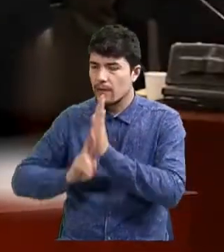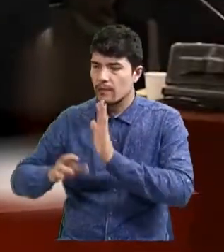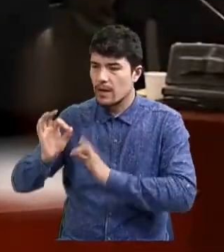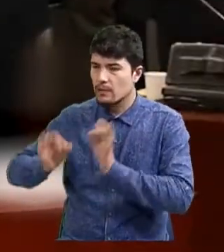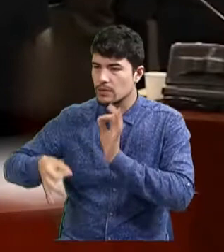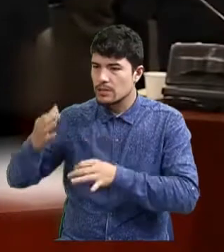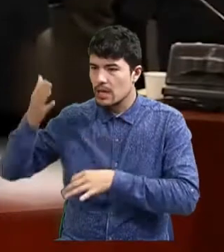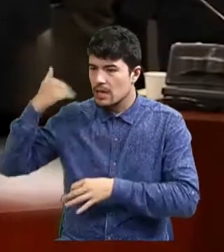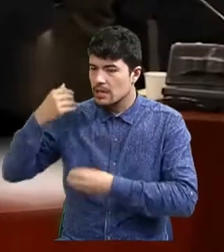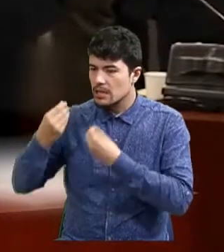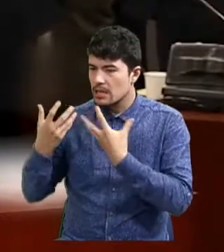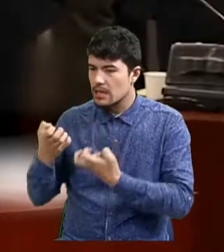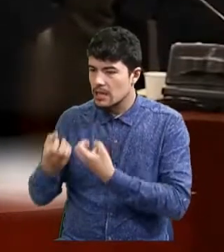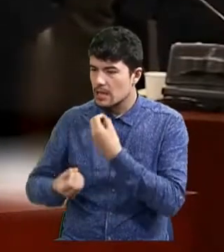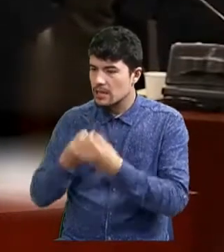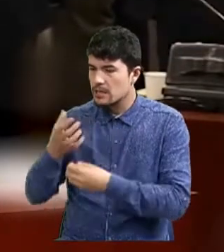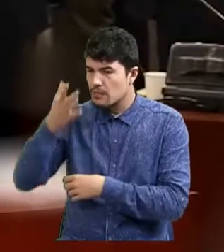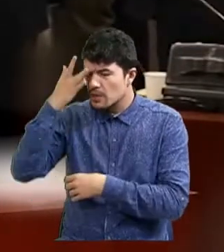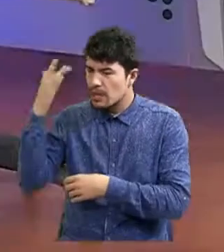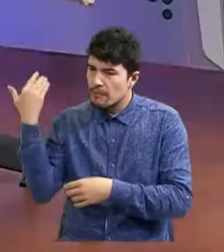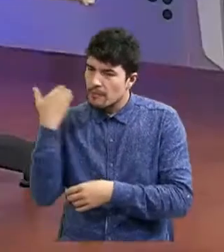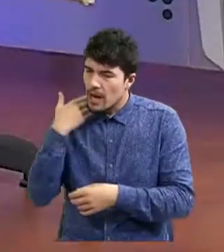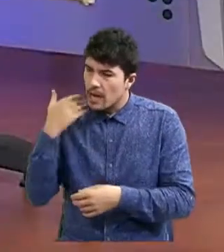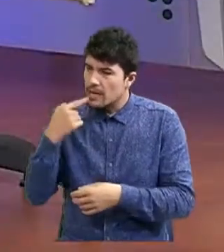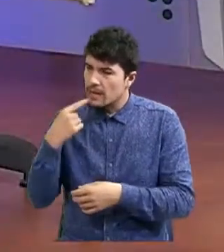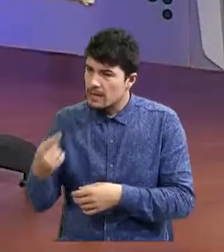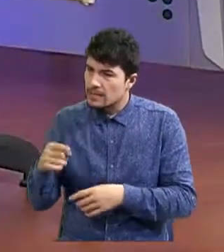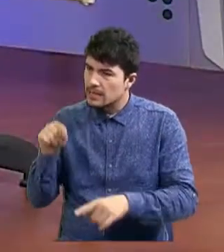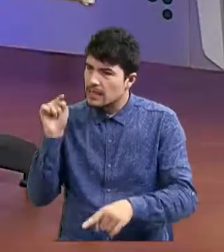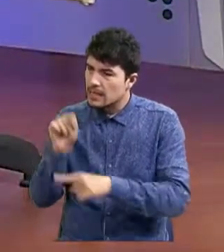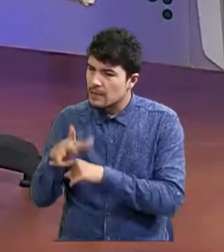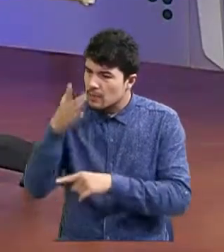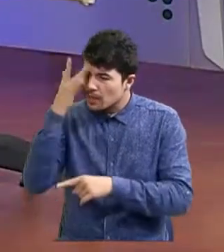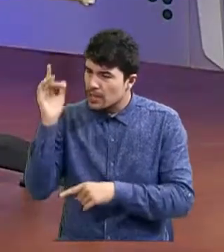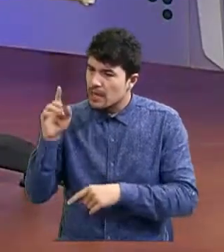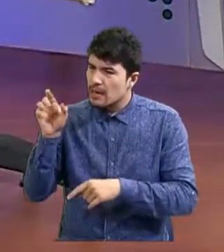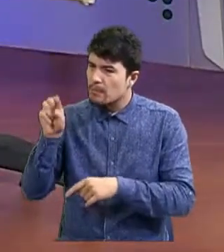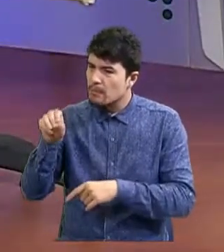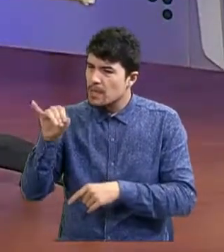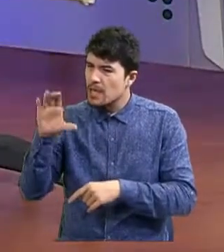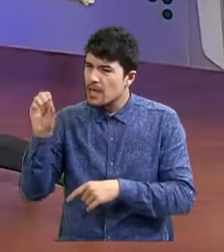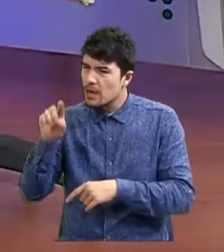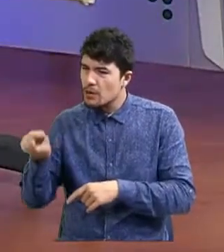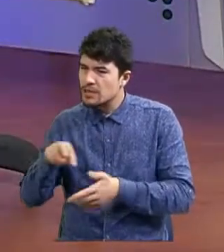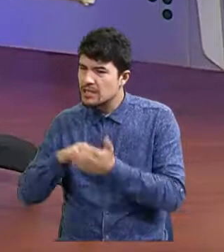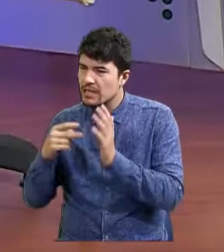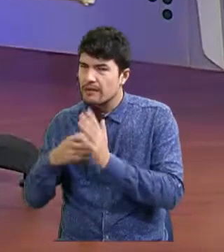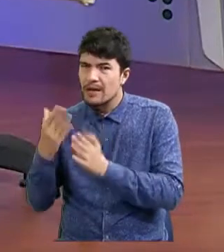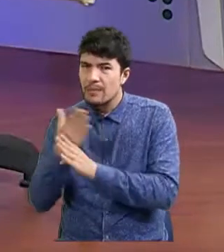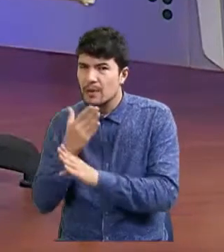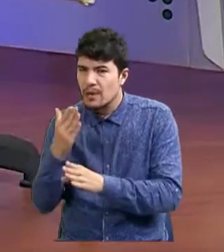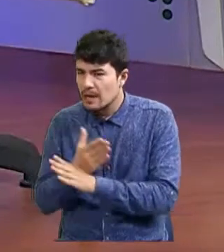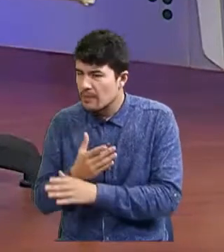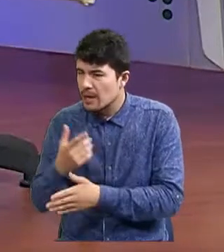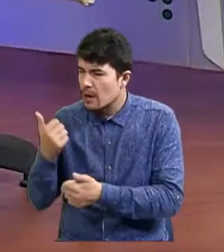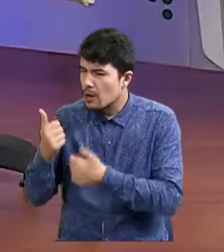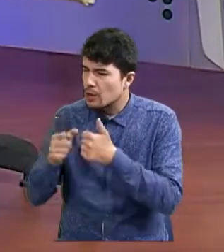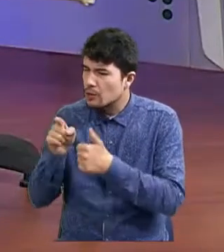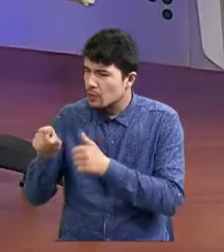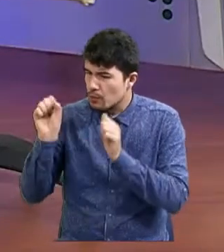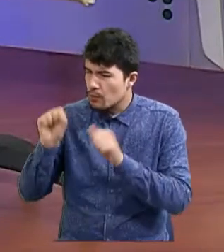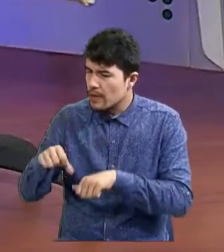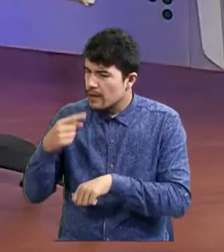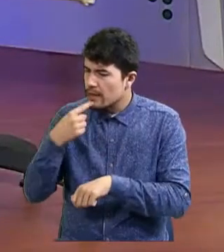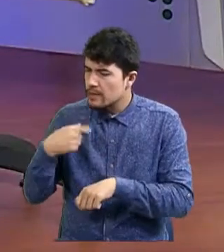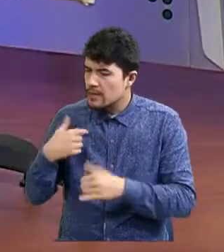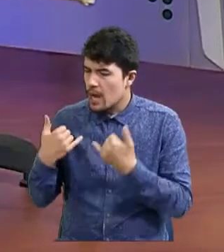que se quería hacer anteriormente se cayó, y decían y señalaban por unos supuestos micos en la situación. ¿Qué nos puede garantizar que en esta